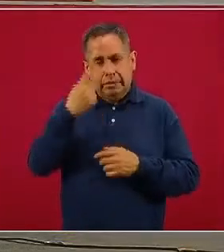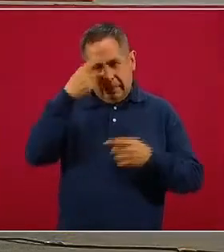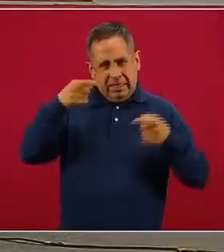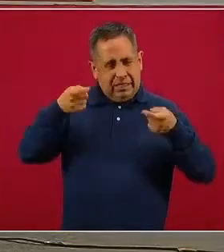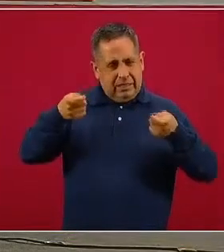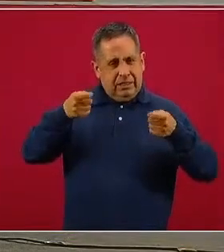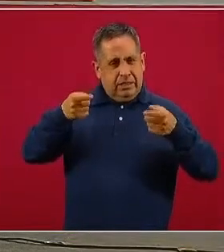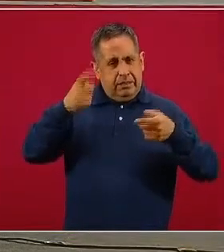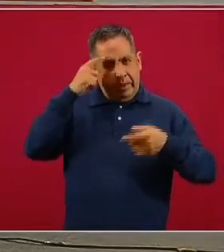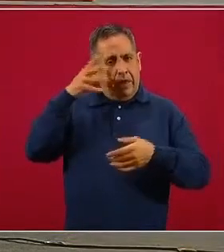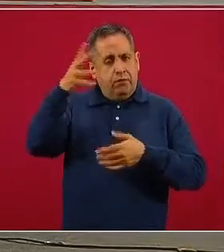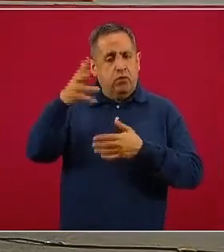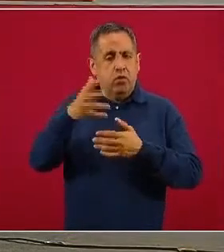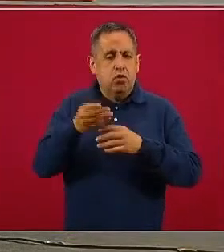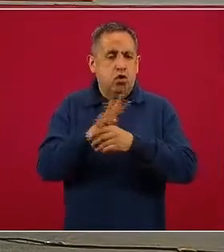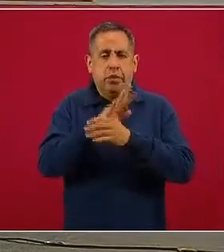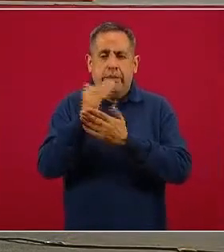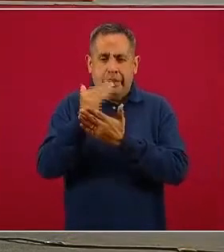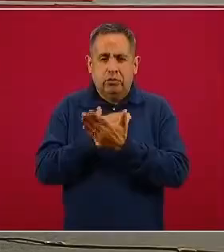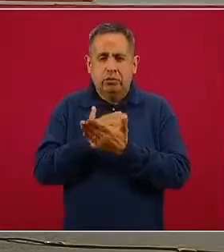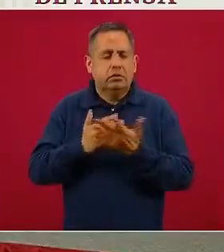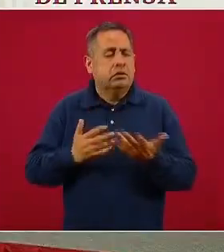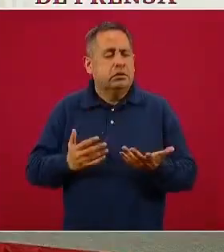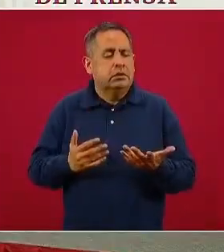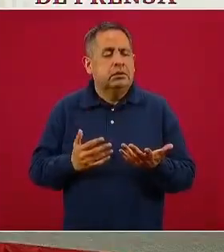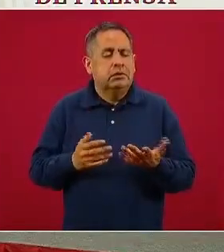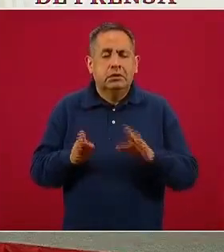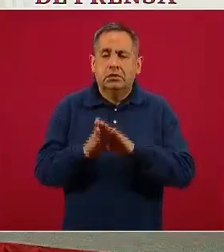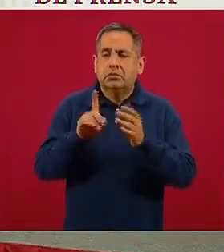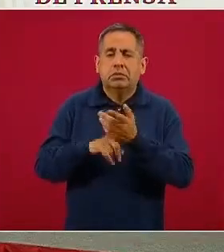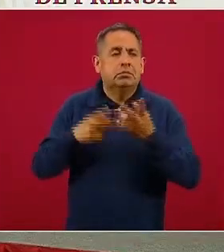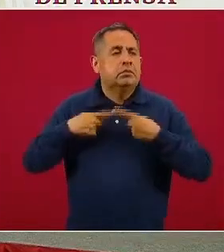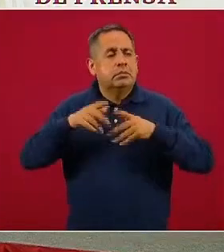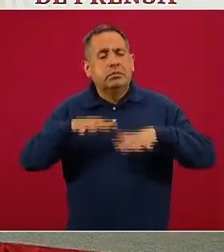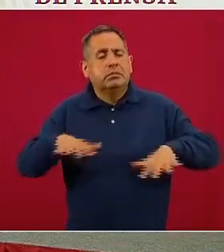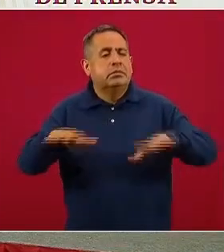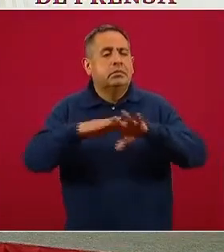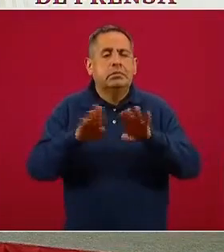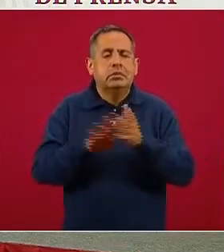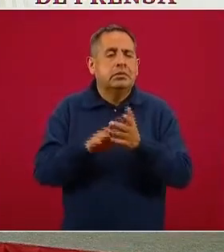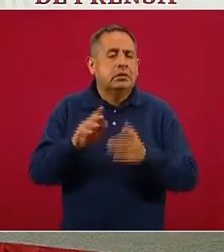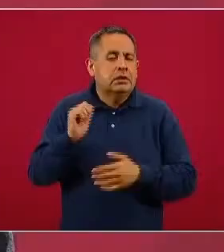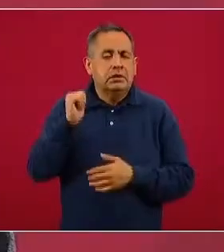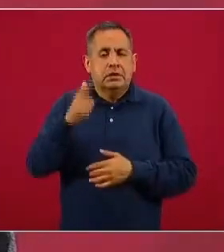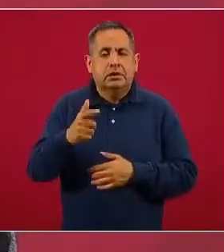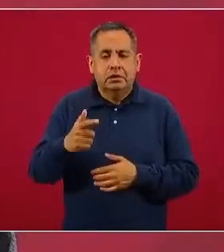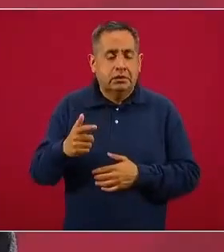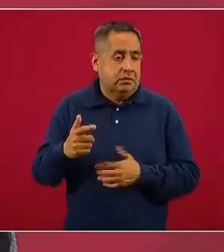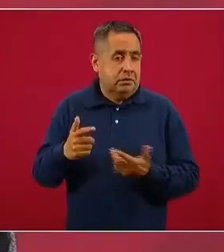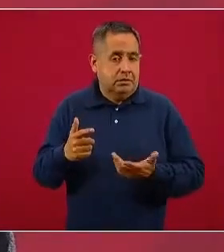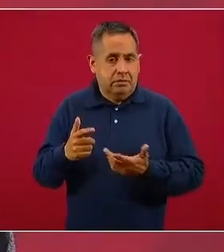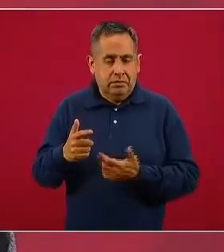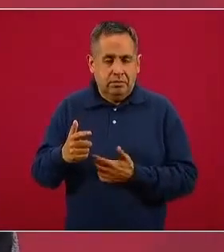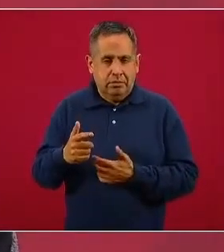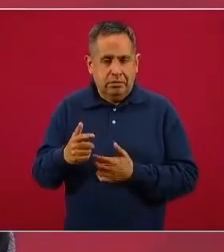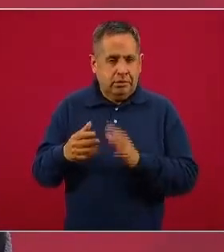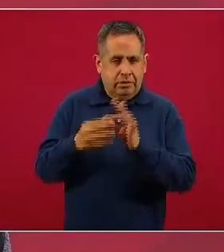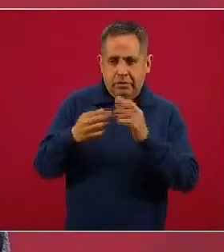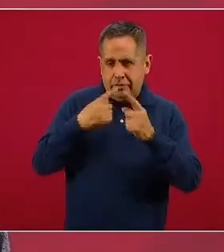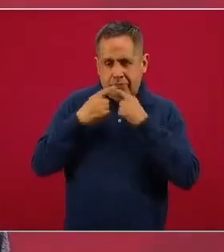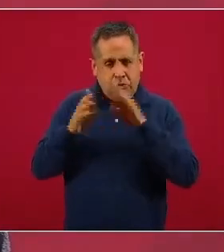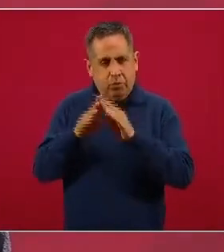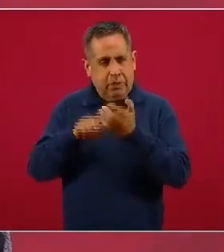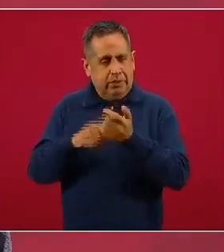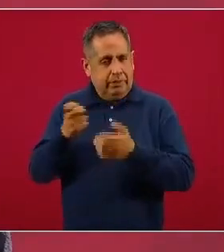dirigidas a disminuir la movilidad en el espacio público y por lo tanto algunas serie de restricciones para que